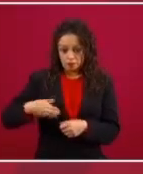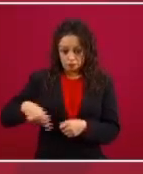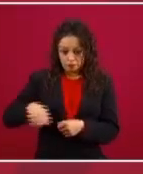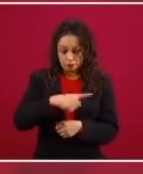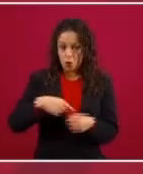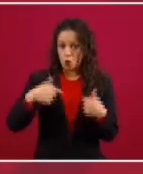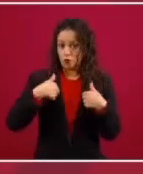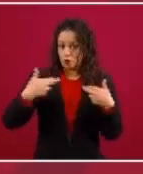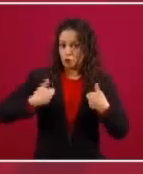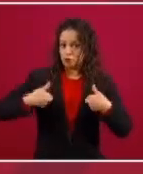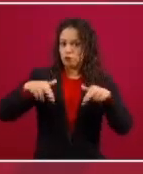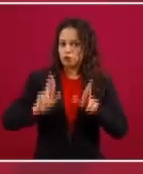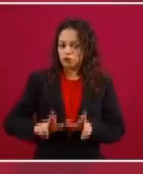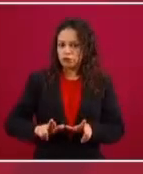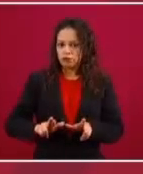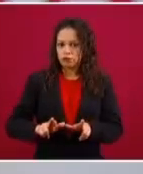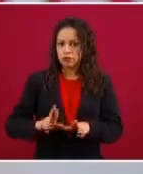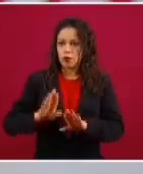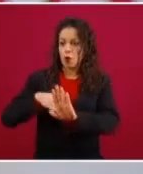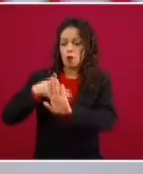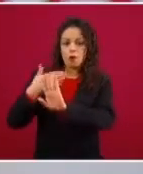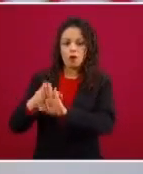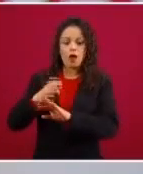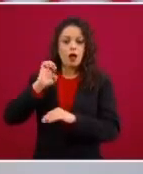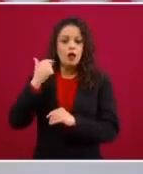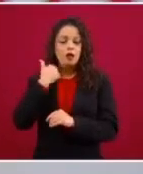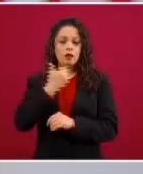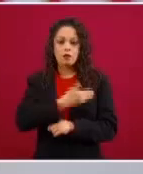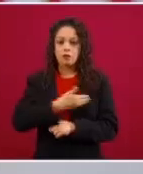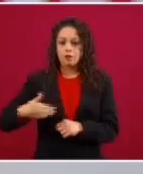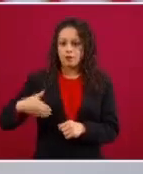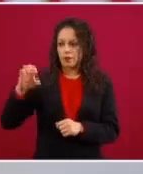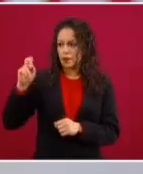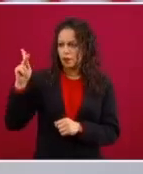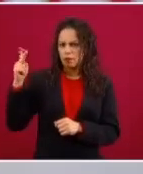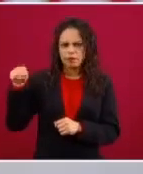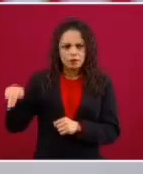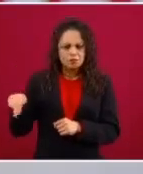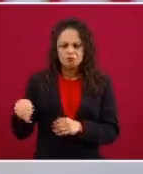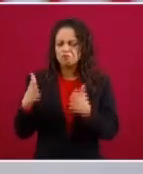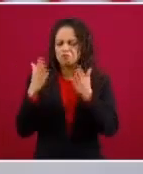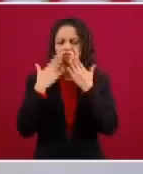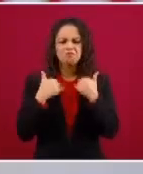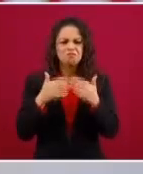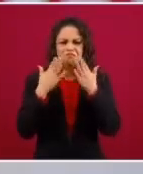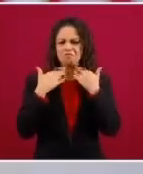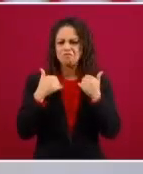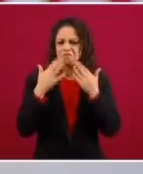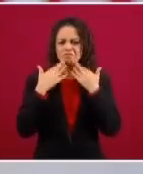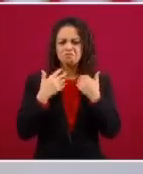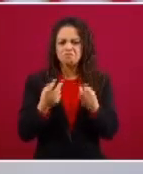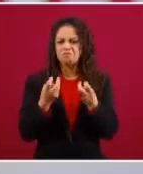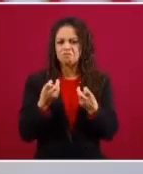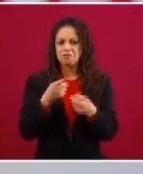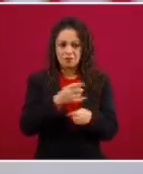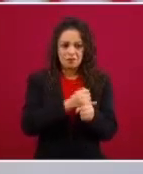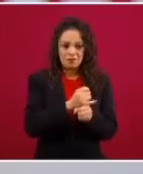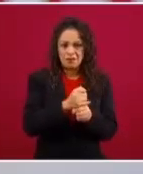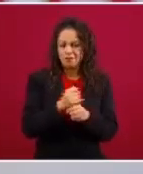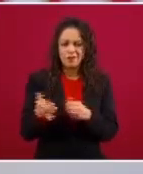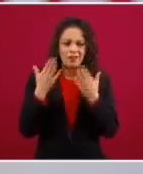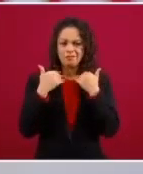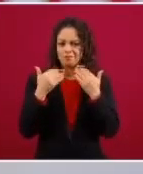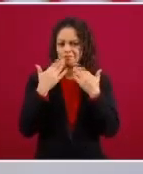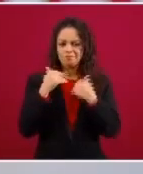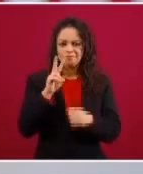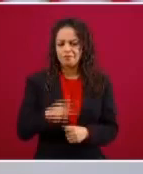del expresidente Peña Nieto. No existe ninguna investigación.